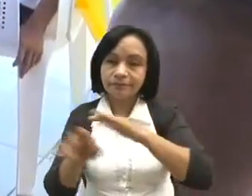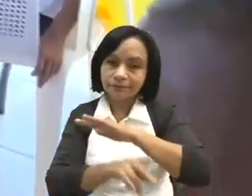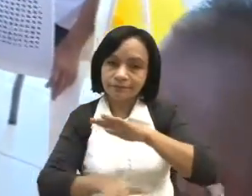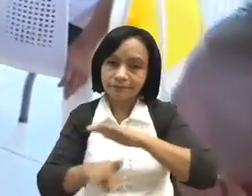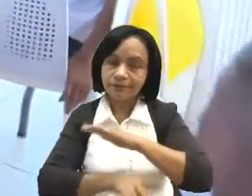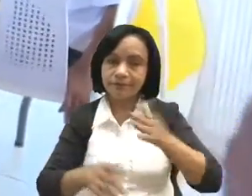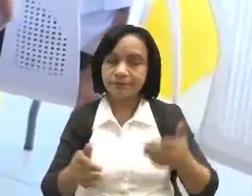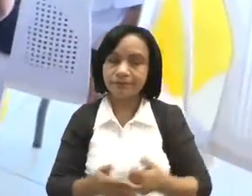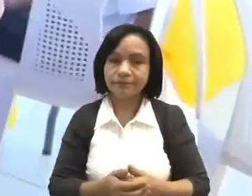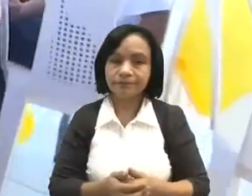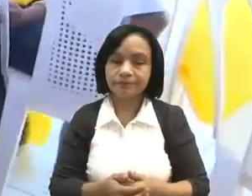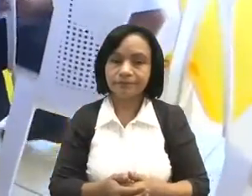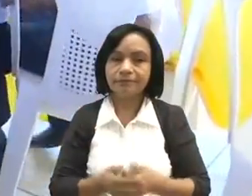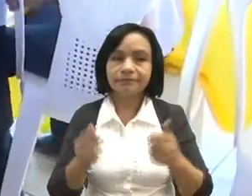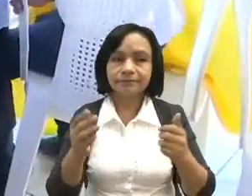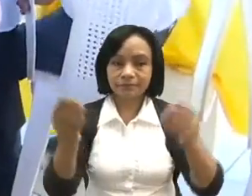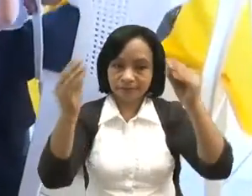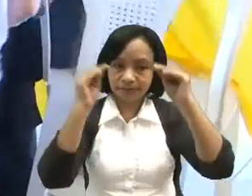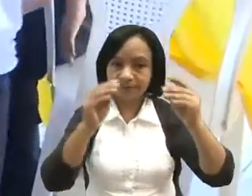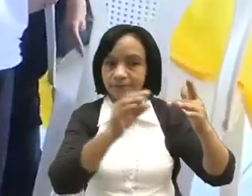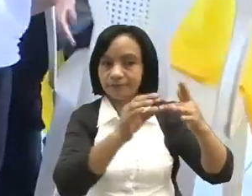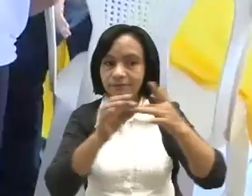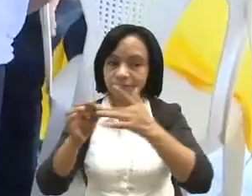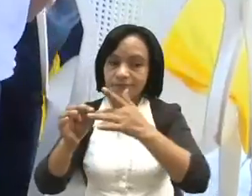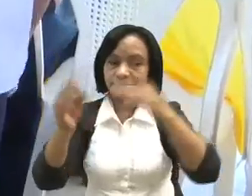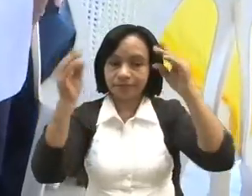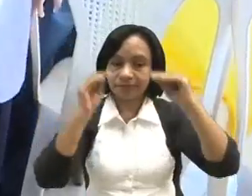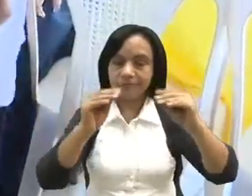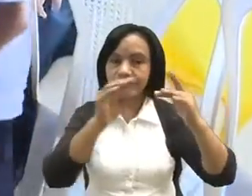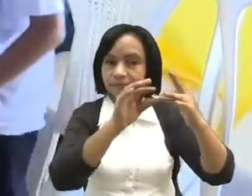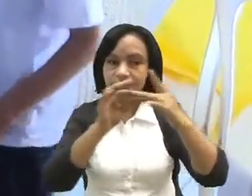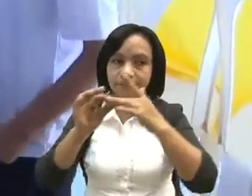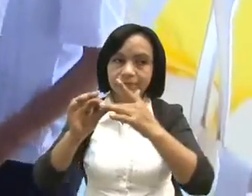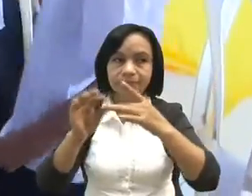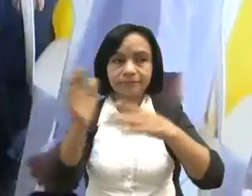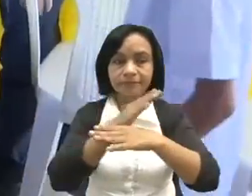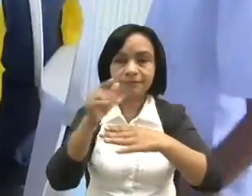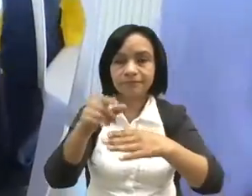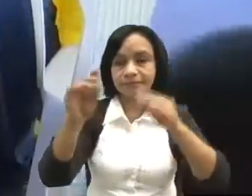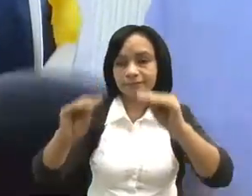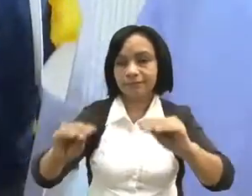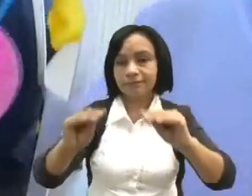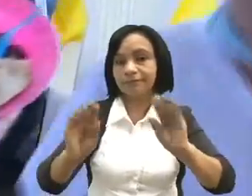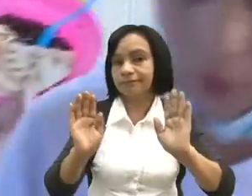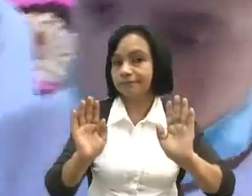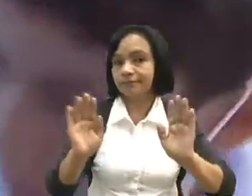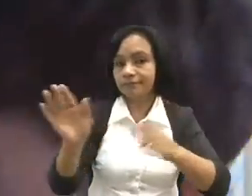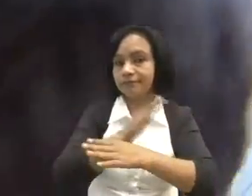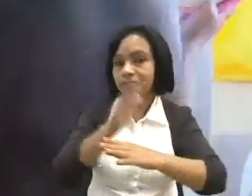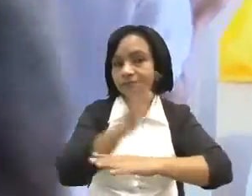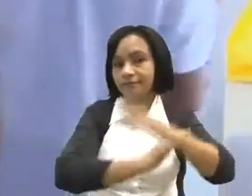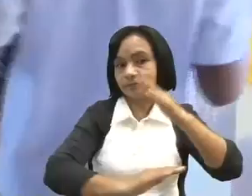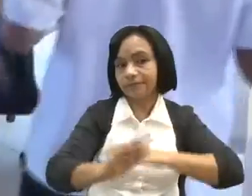O sea, tenemos en educación especial, también tenemos la especialidad de educación especial. O sea, prepararse para enseñar, ¿verdad?, por las